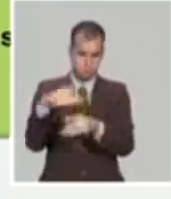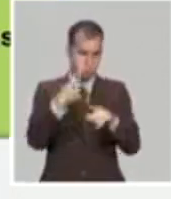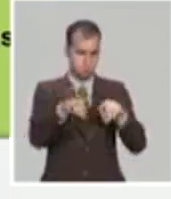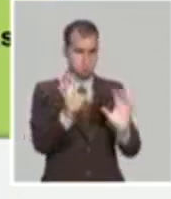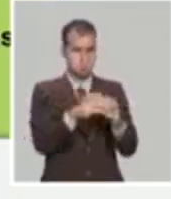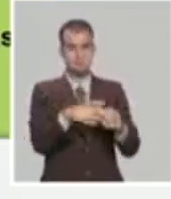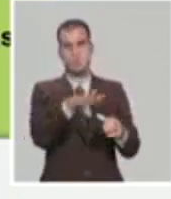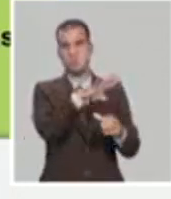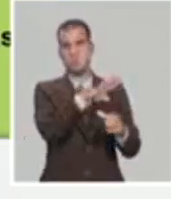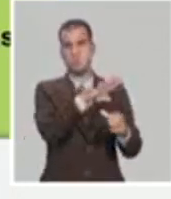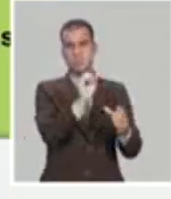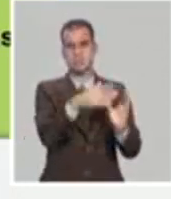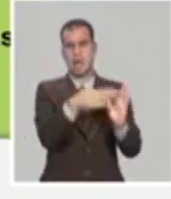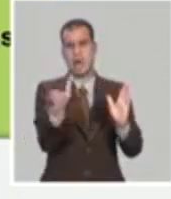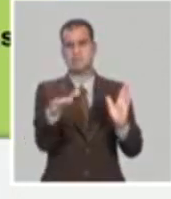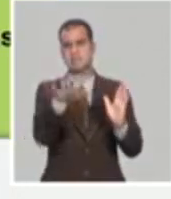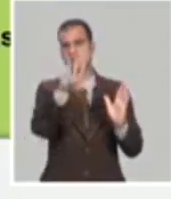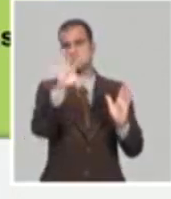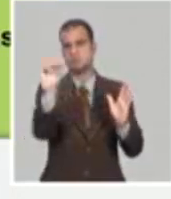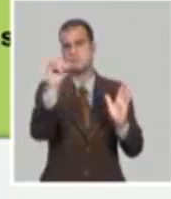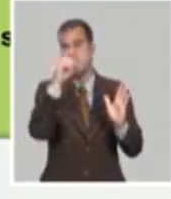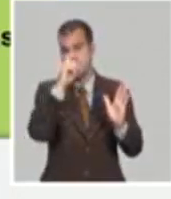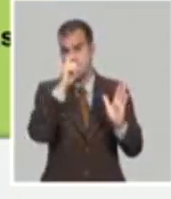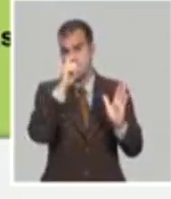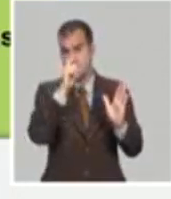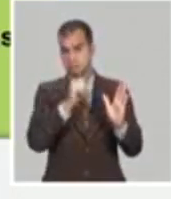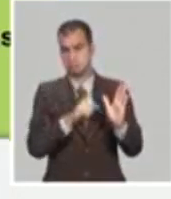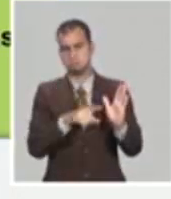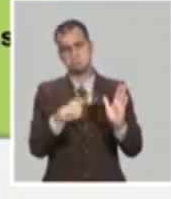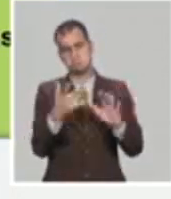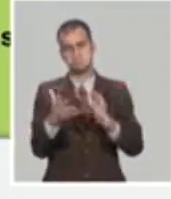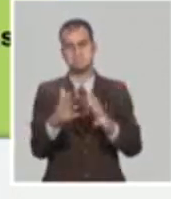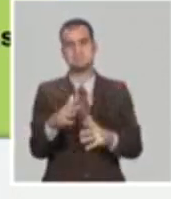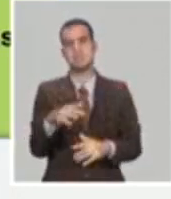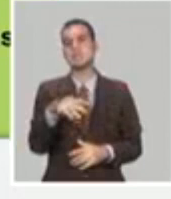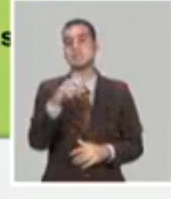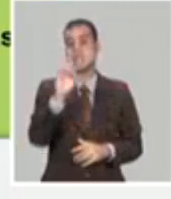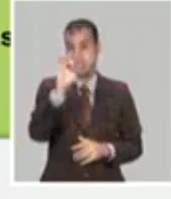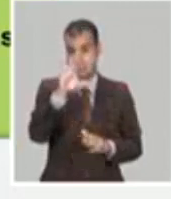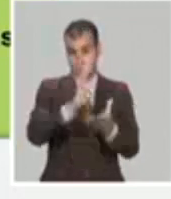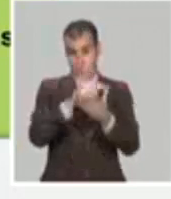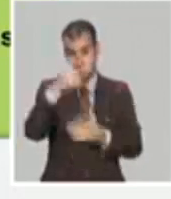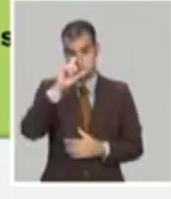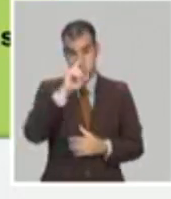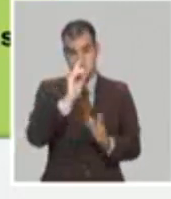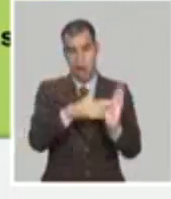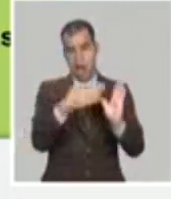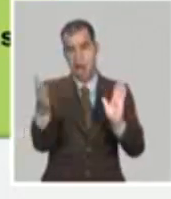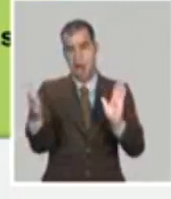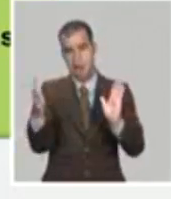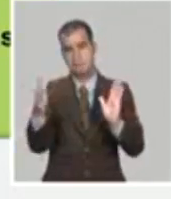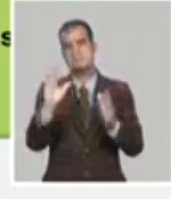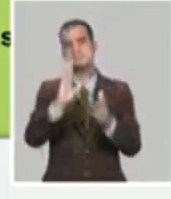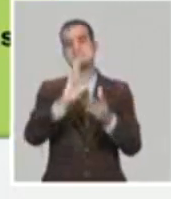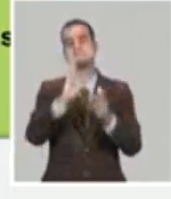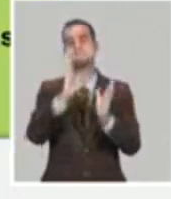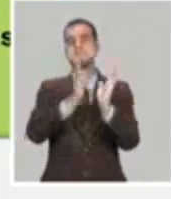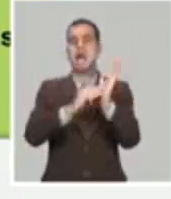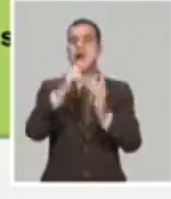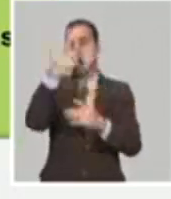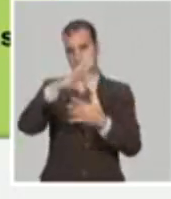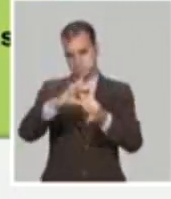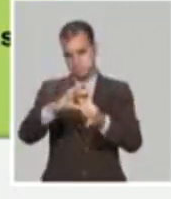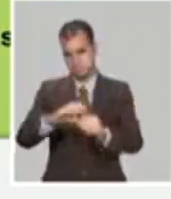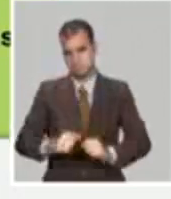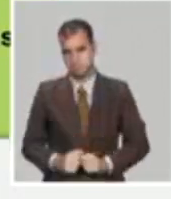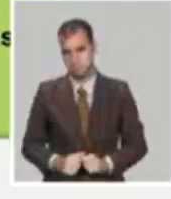de todo el país, lo estaríamos haciendo de la segunda quincena de junio y hasta el mes de agosto. Estamos hablando del grupo